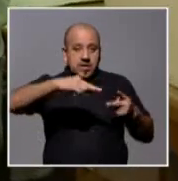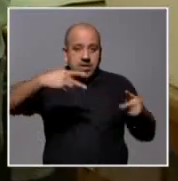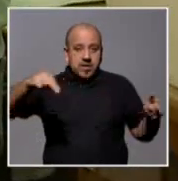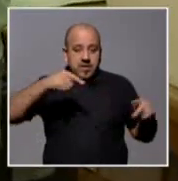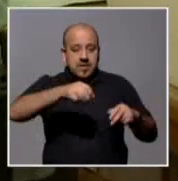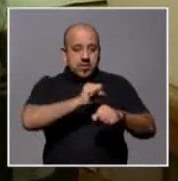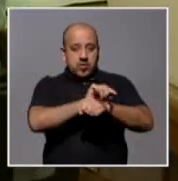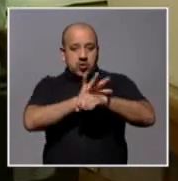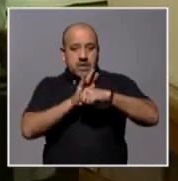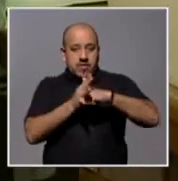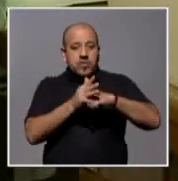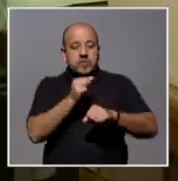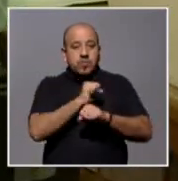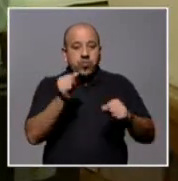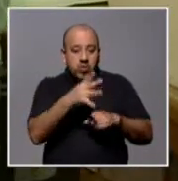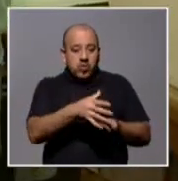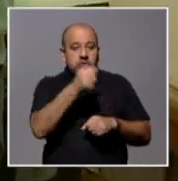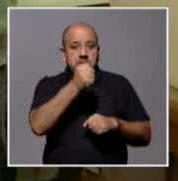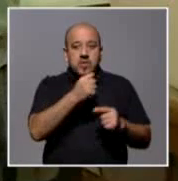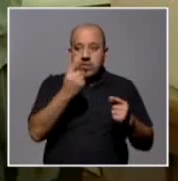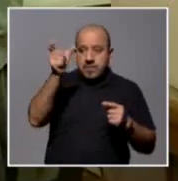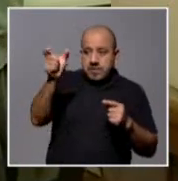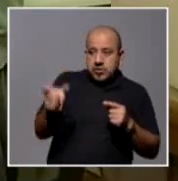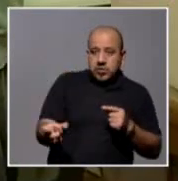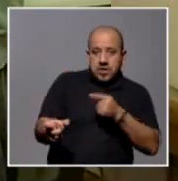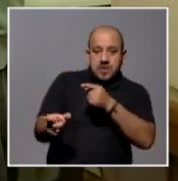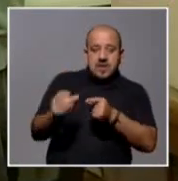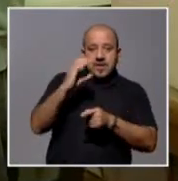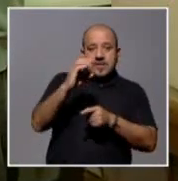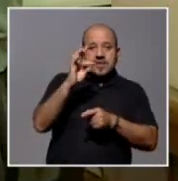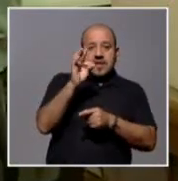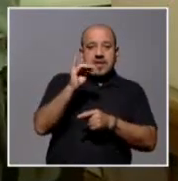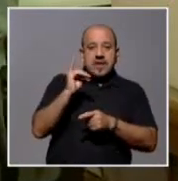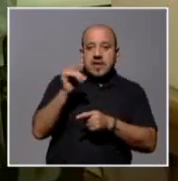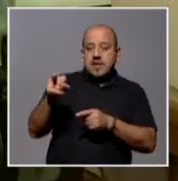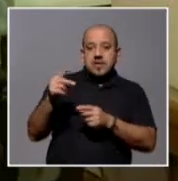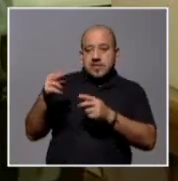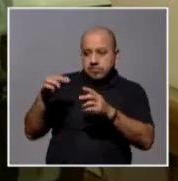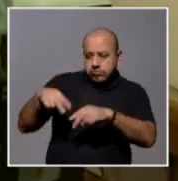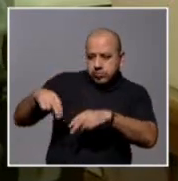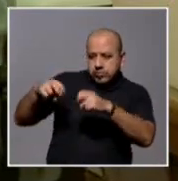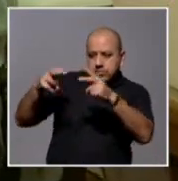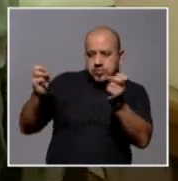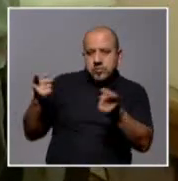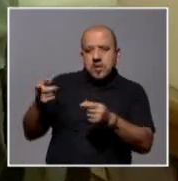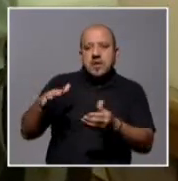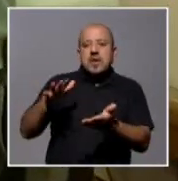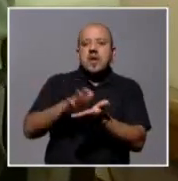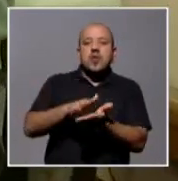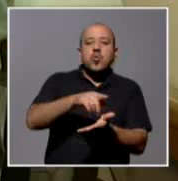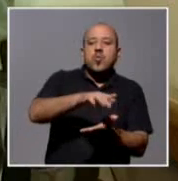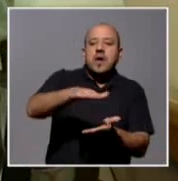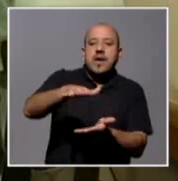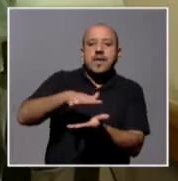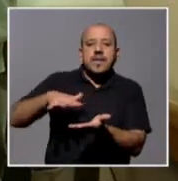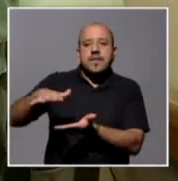del coronavirus, a partir de un caso del CASMU, de CTI, en la persona y en las superficies de alrededor. Y